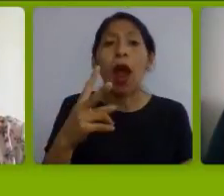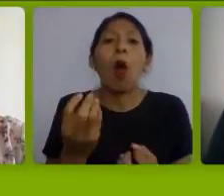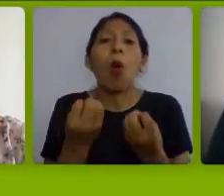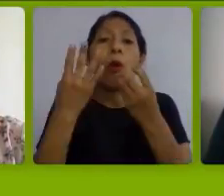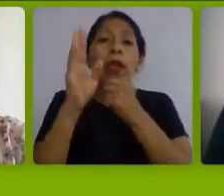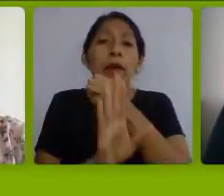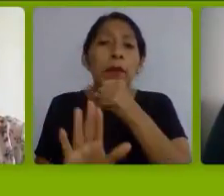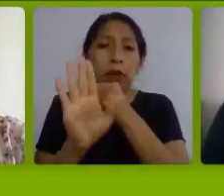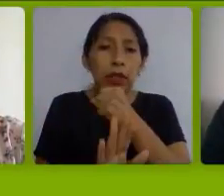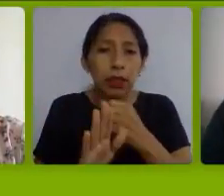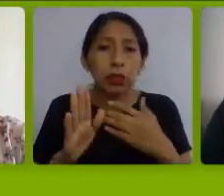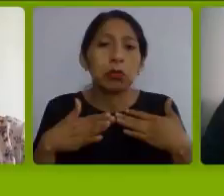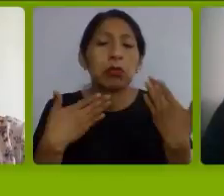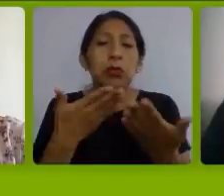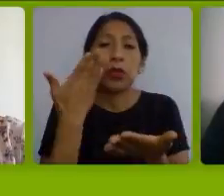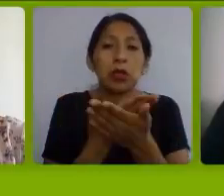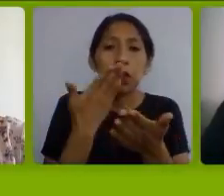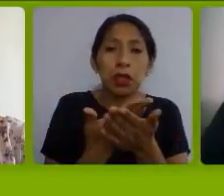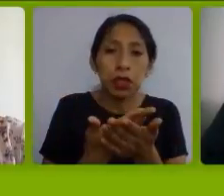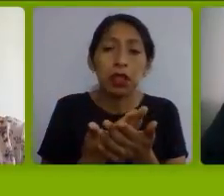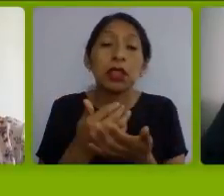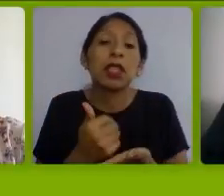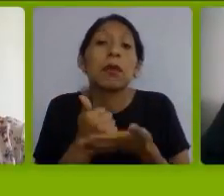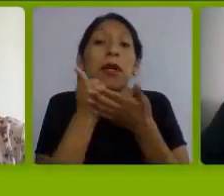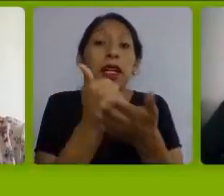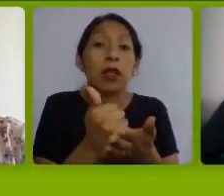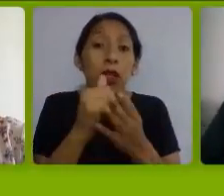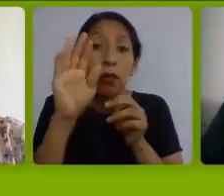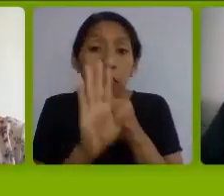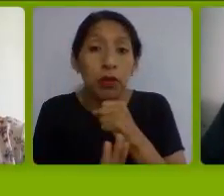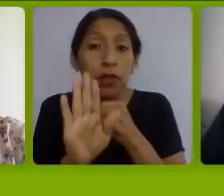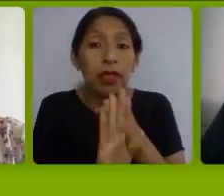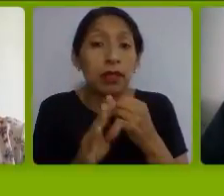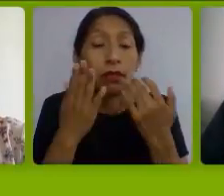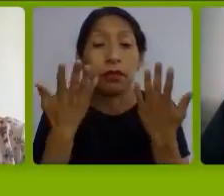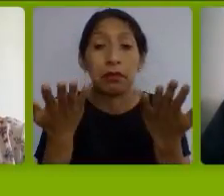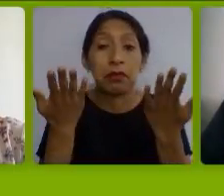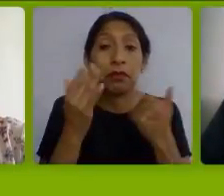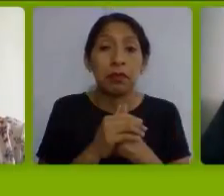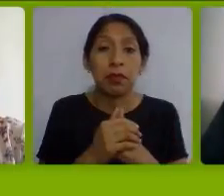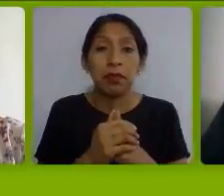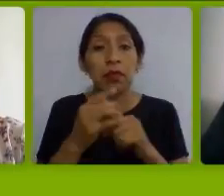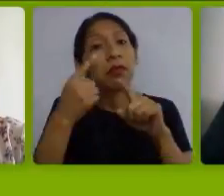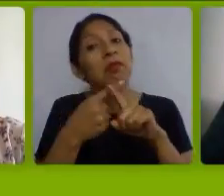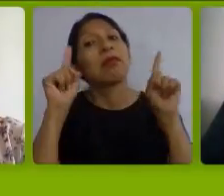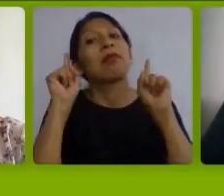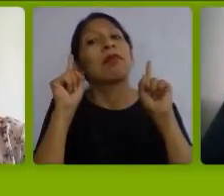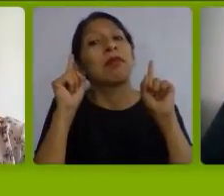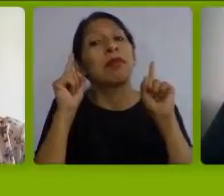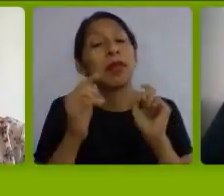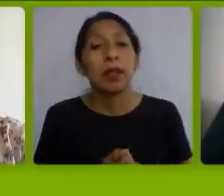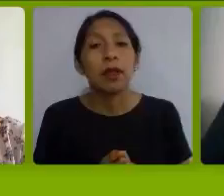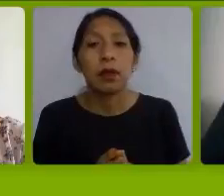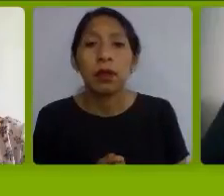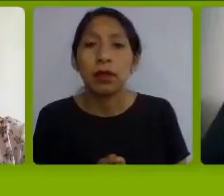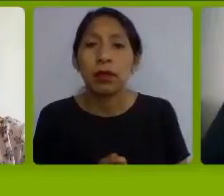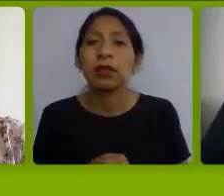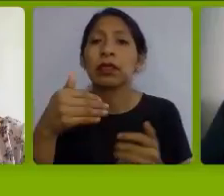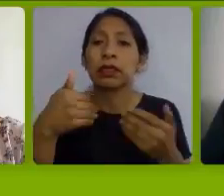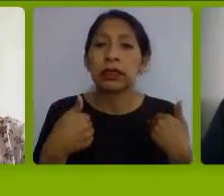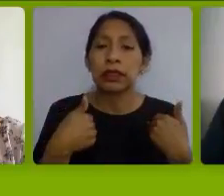comprobar que realmente se les va a brindar seguridad a estos dos niveles. Pero por otro lado, también existe una alta